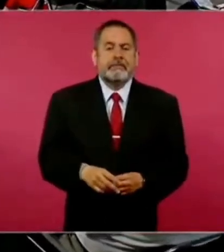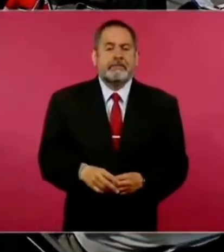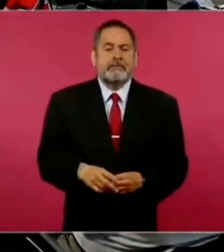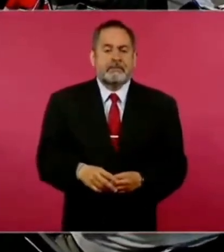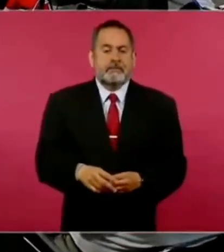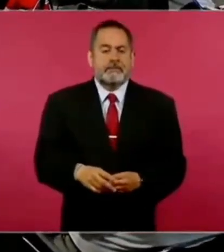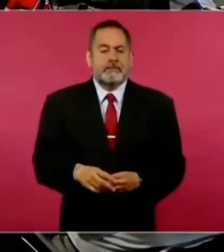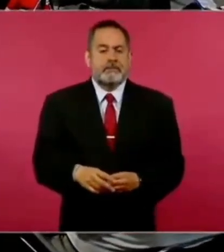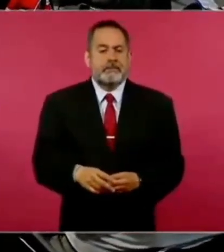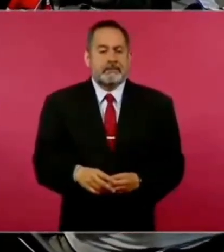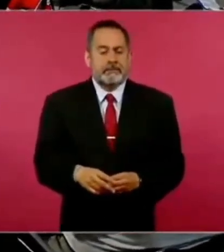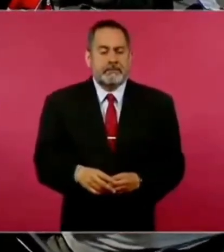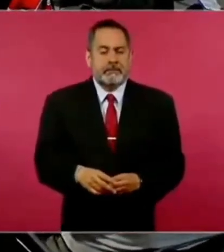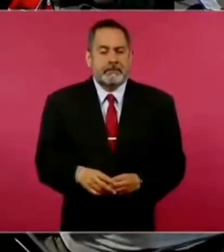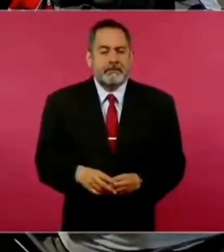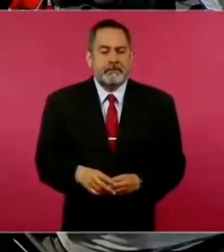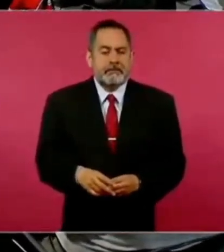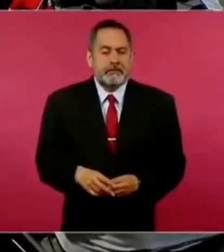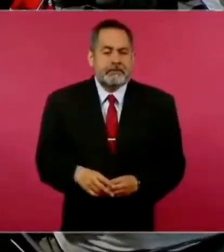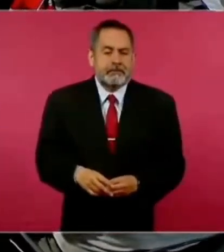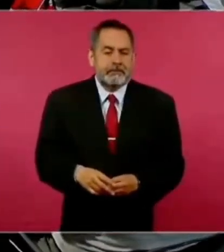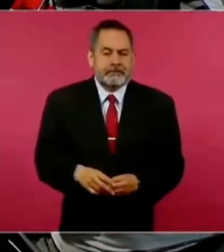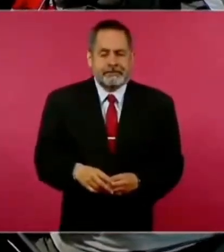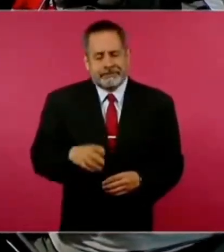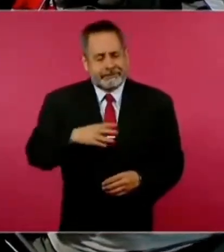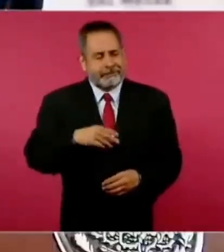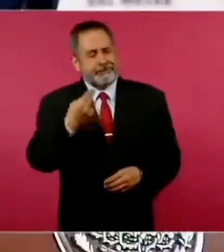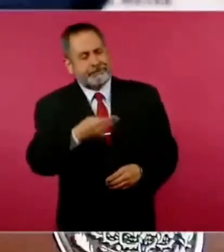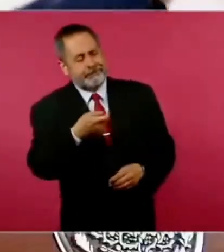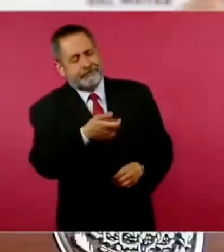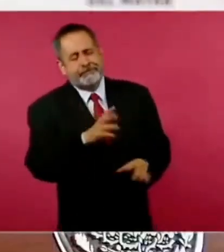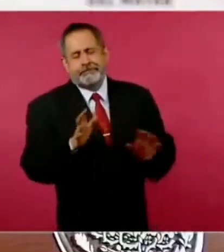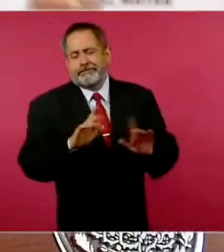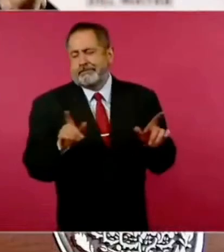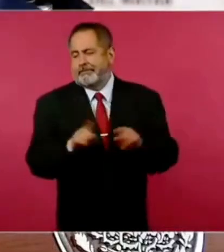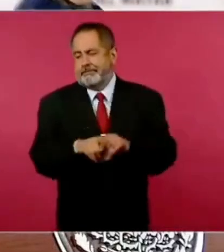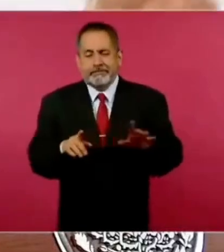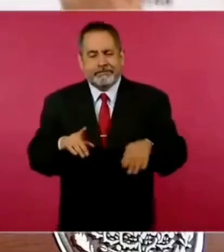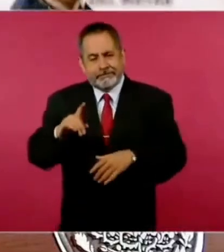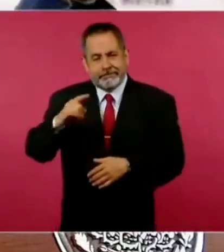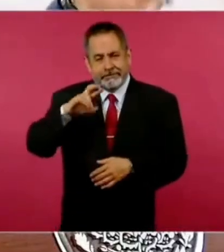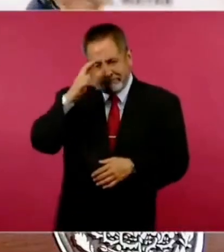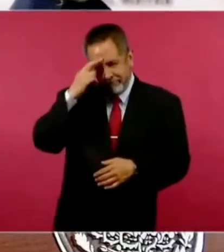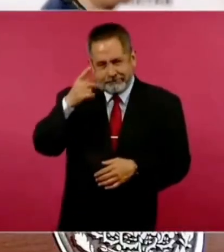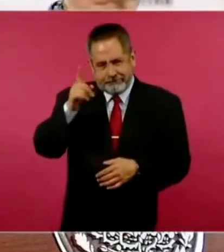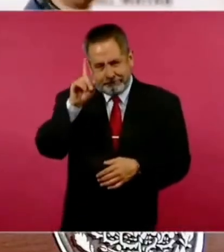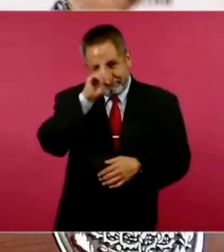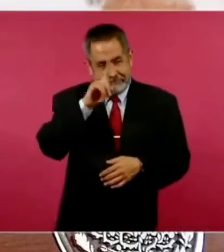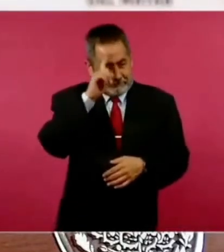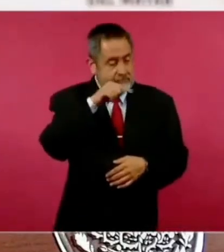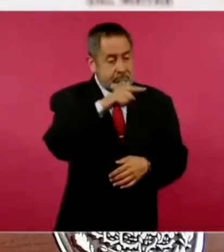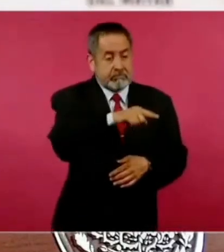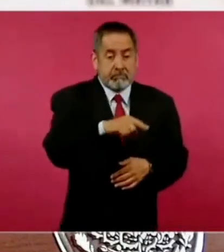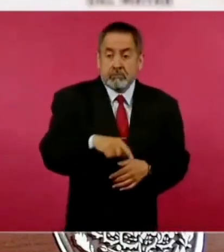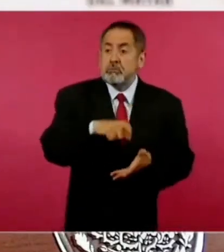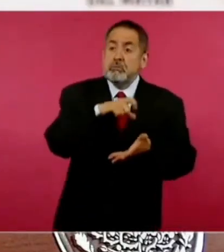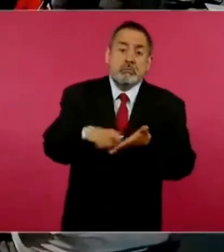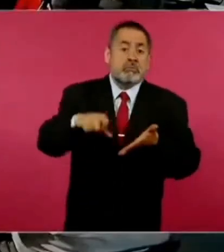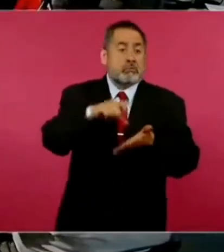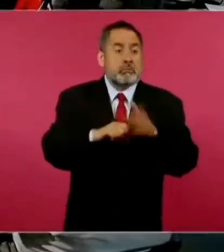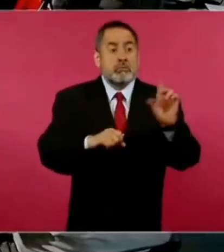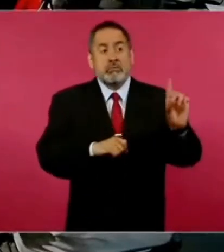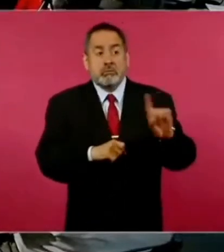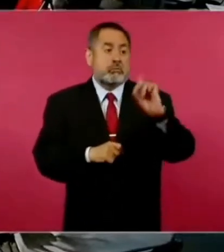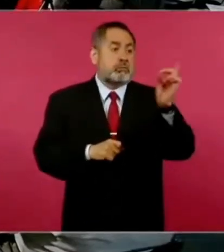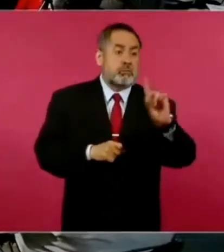estos que, como ya no los voy a mencionar, pero los que recomendaron hay que comprar los dolaritos,